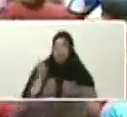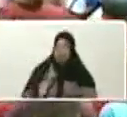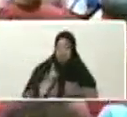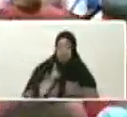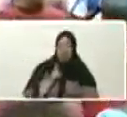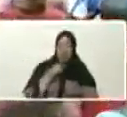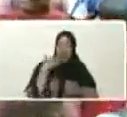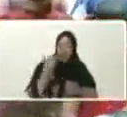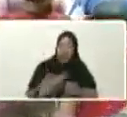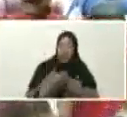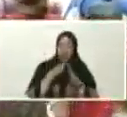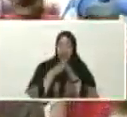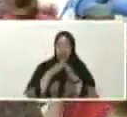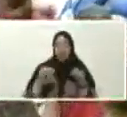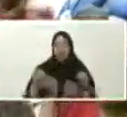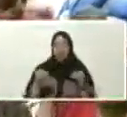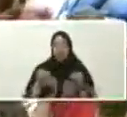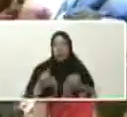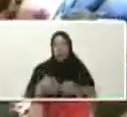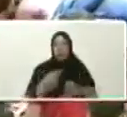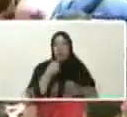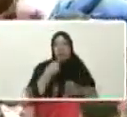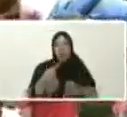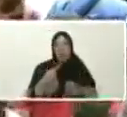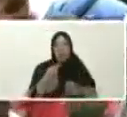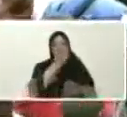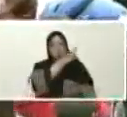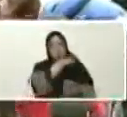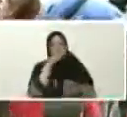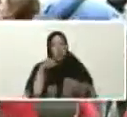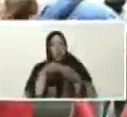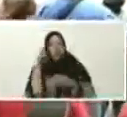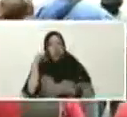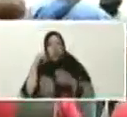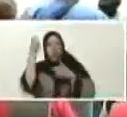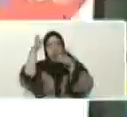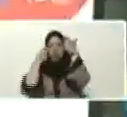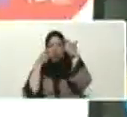muy agradecido con todo. Aníbal, te eligieron jefe de UVC. Sí.